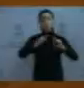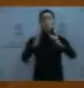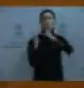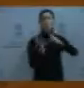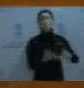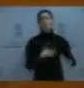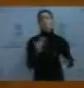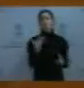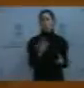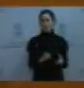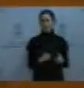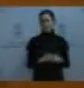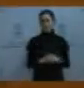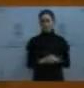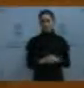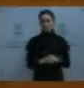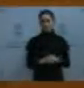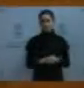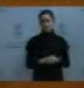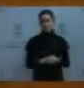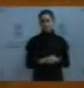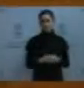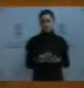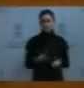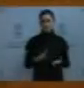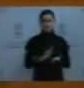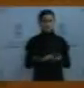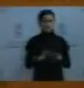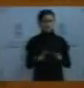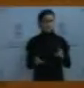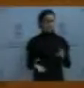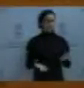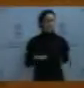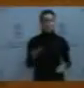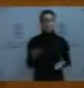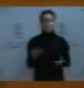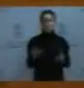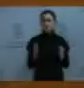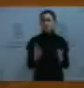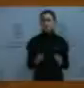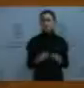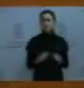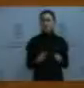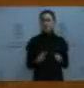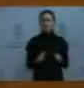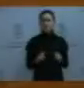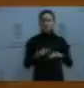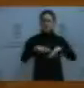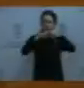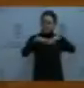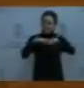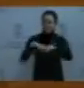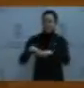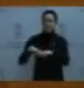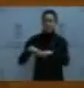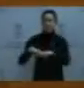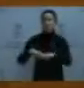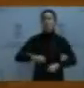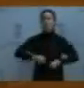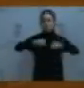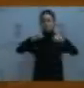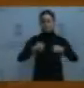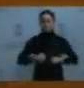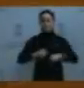contables que nos permitan, digamos, hacer esa revisión de una manera sólida,